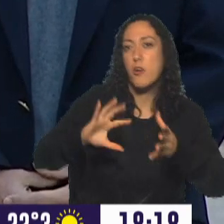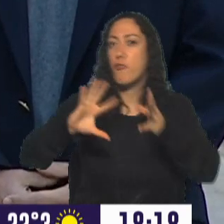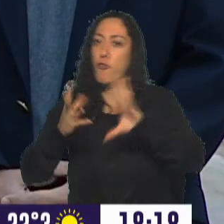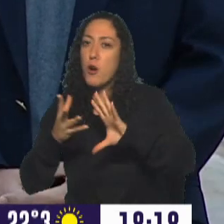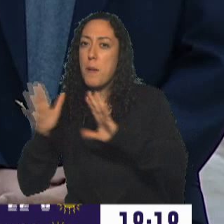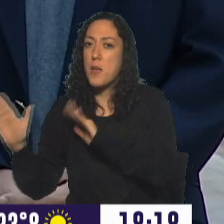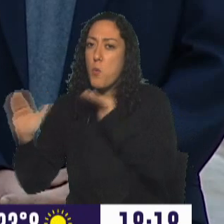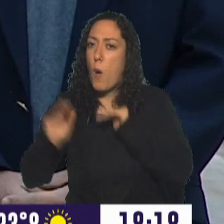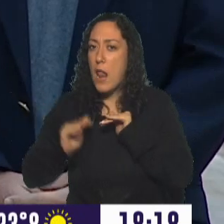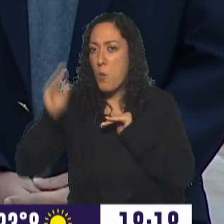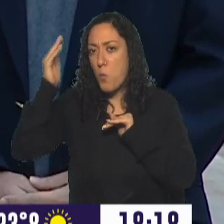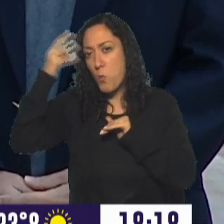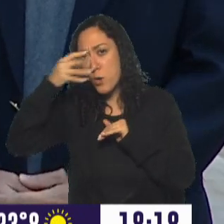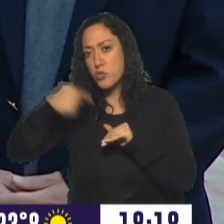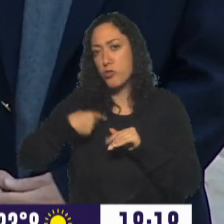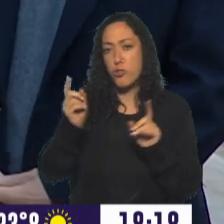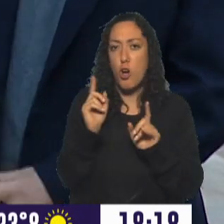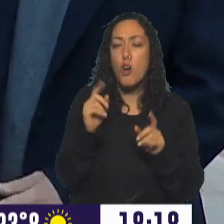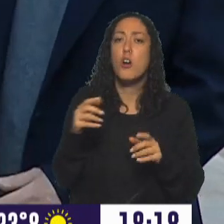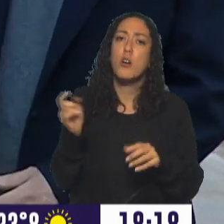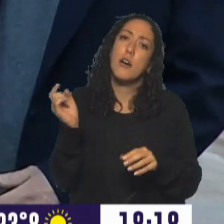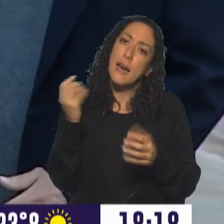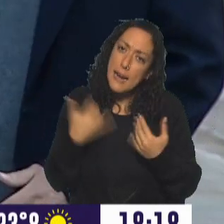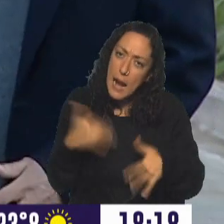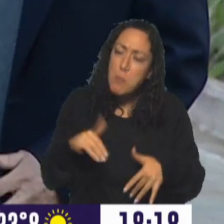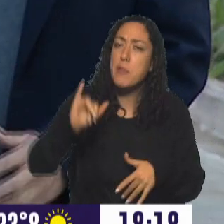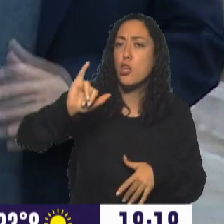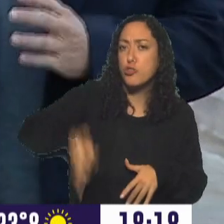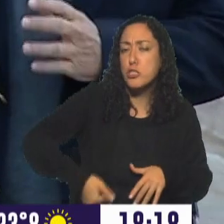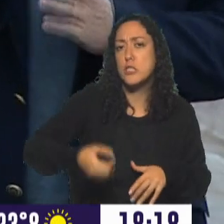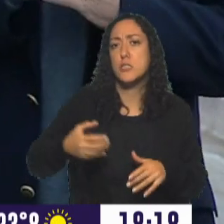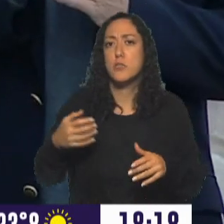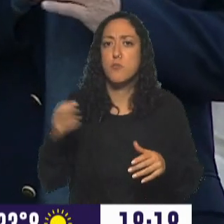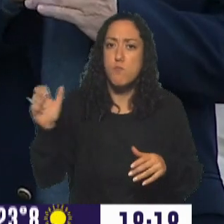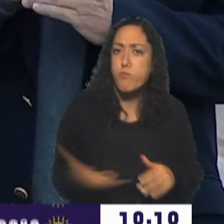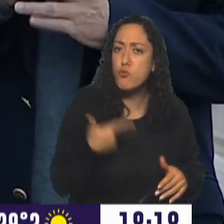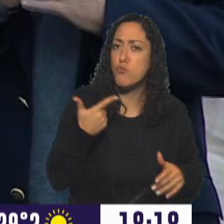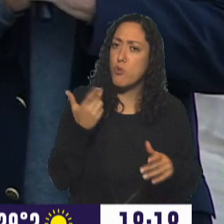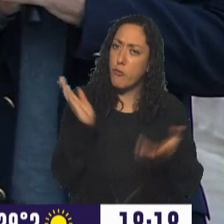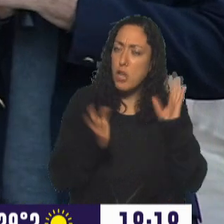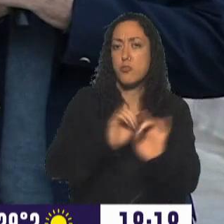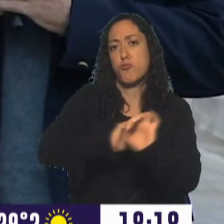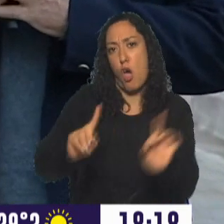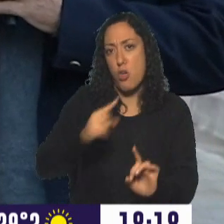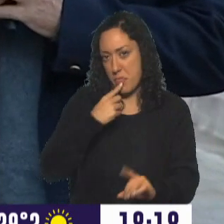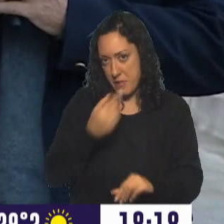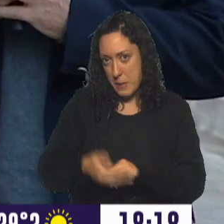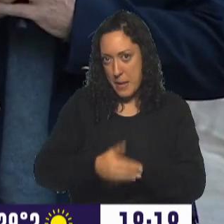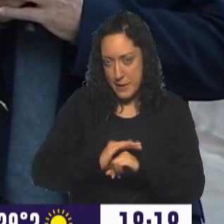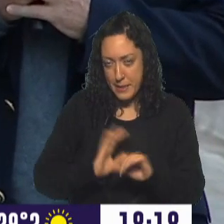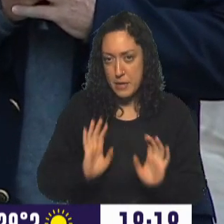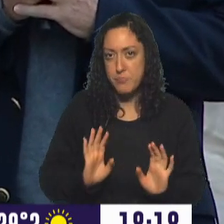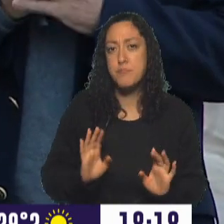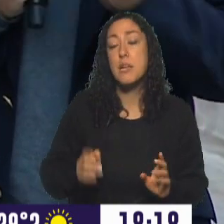en ese sentido. Rápido, pero no a las trompadas, es lo que está pidiendo Horacio Rodríguez Larreta. Recordemos que esta semana definieron